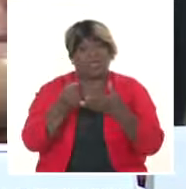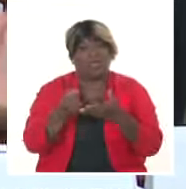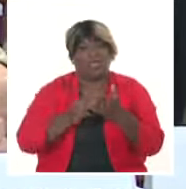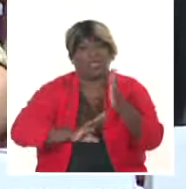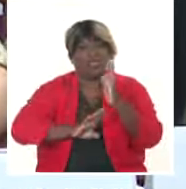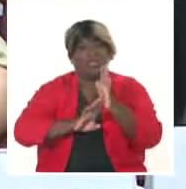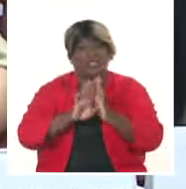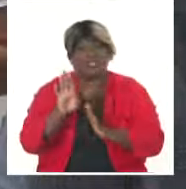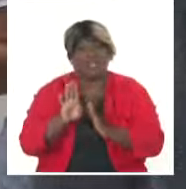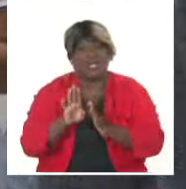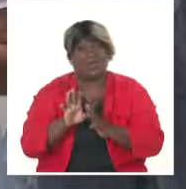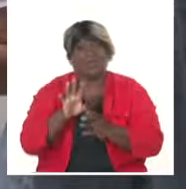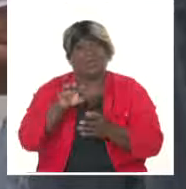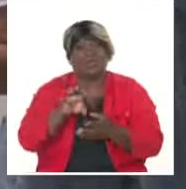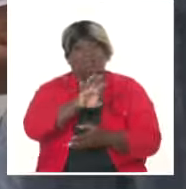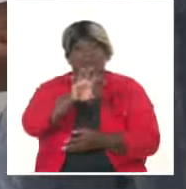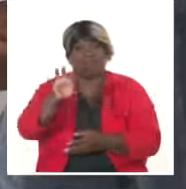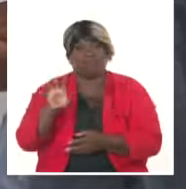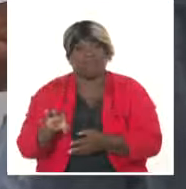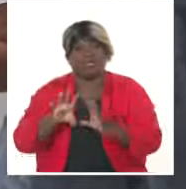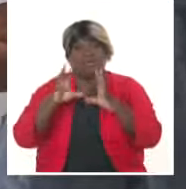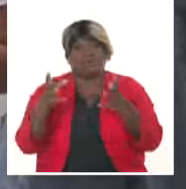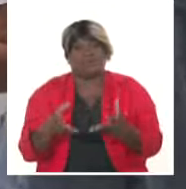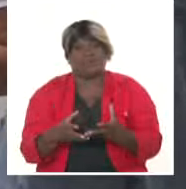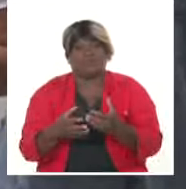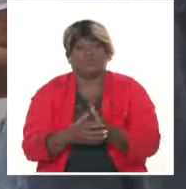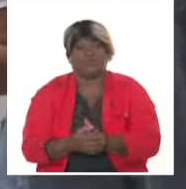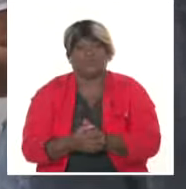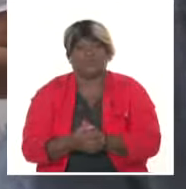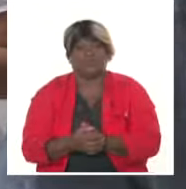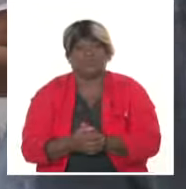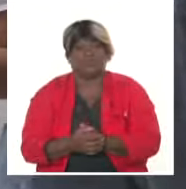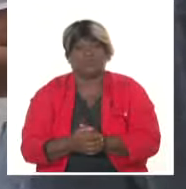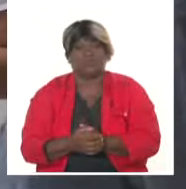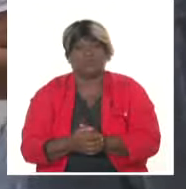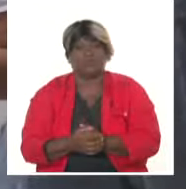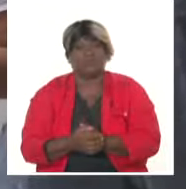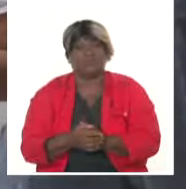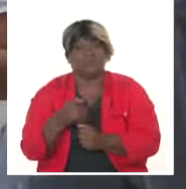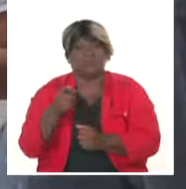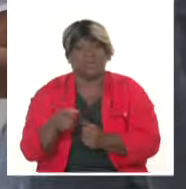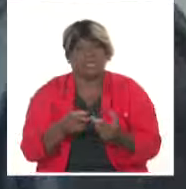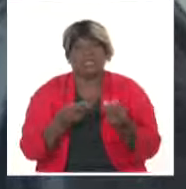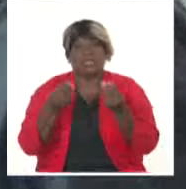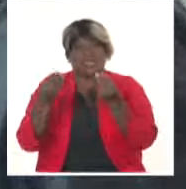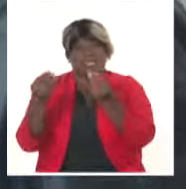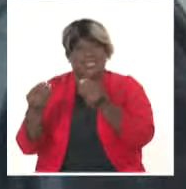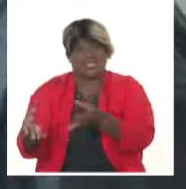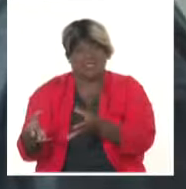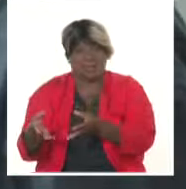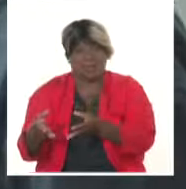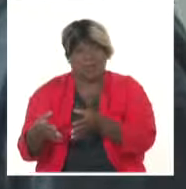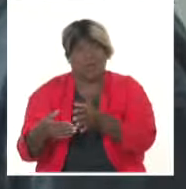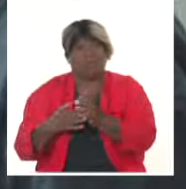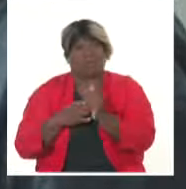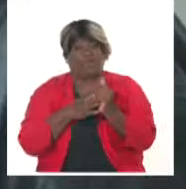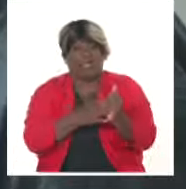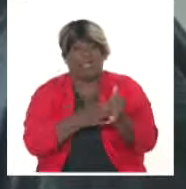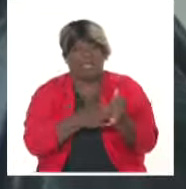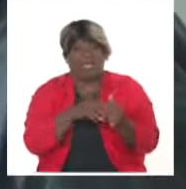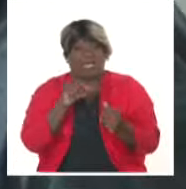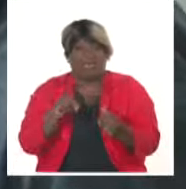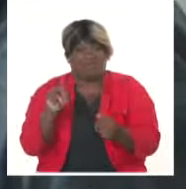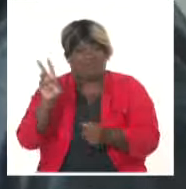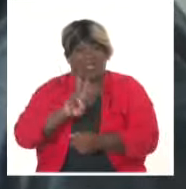de la región y del mundo. Nguyen Ngoc Huyen recibió del secretario general del Sindicato Cubano de la Construcción,